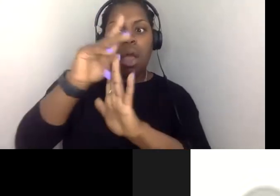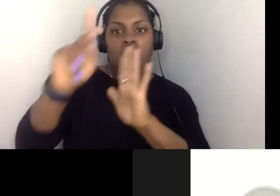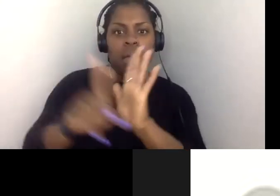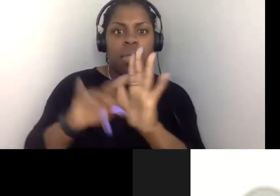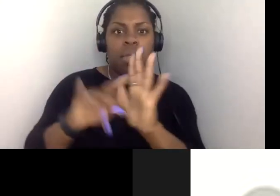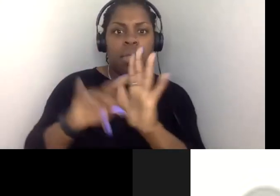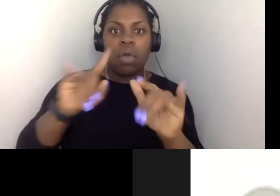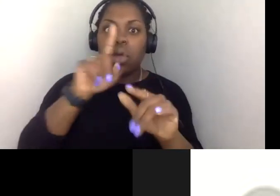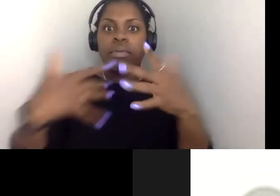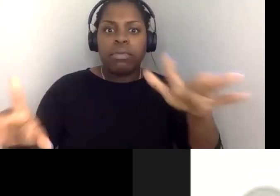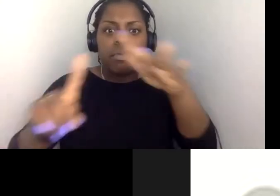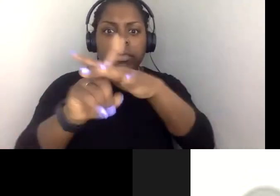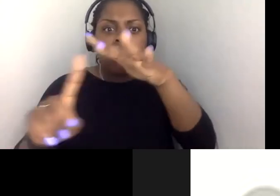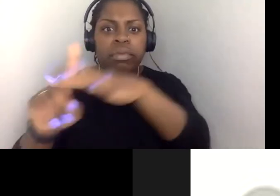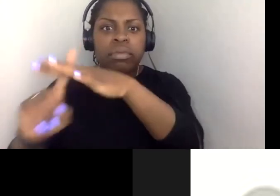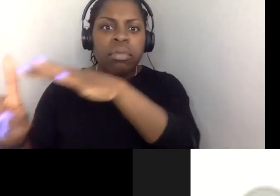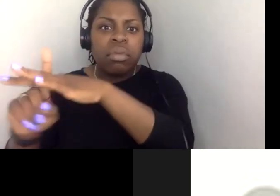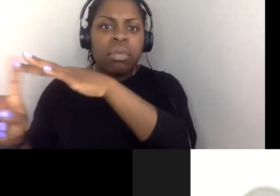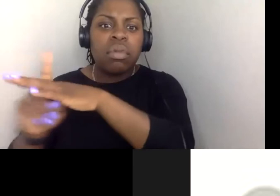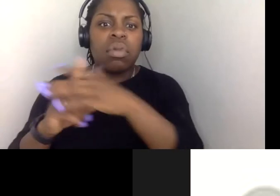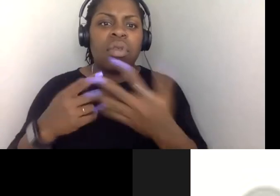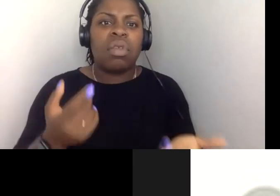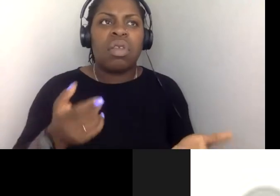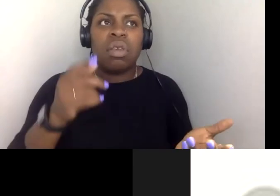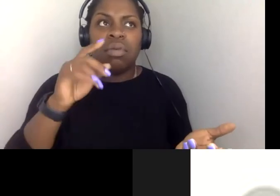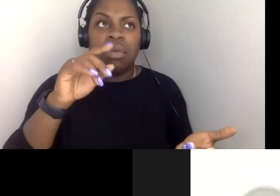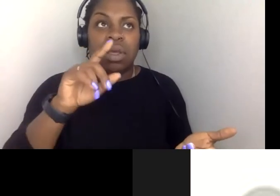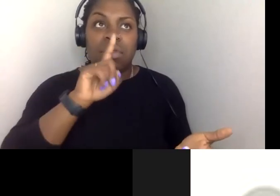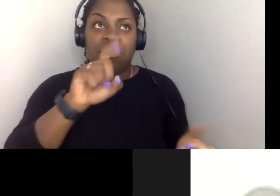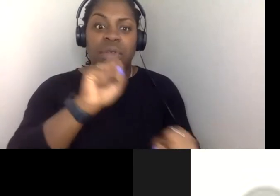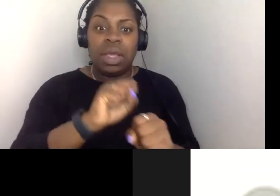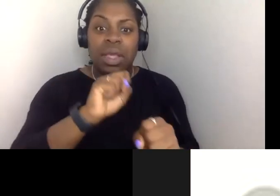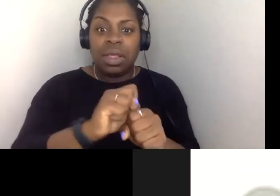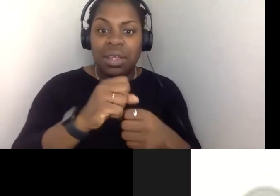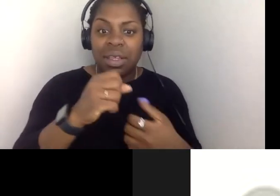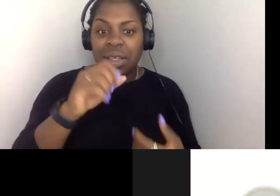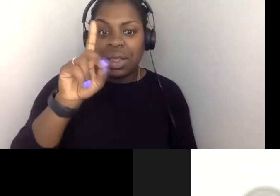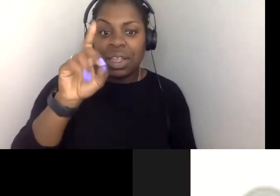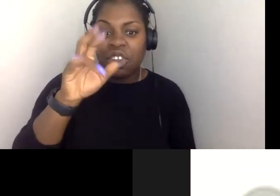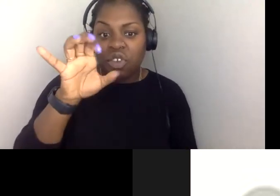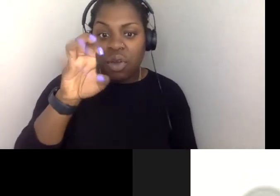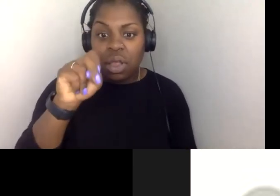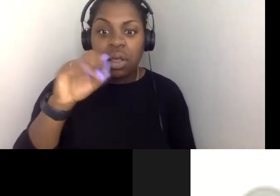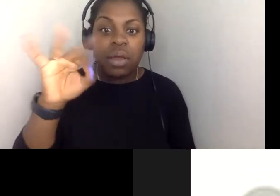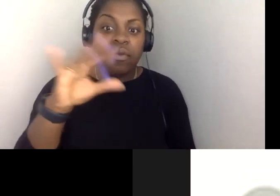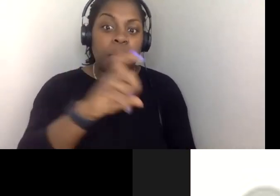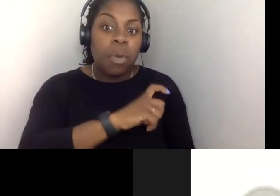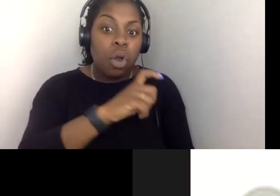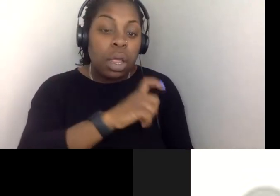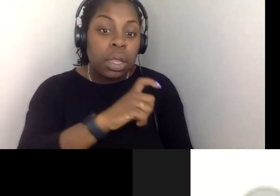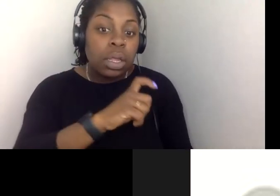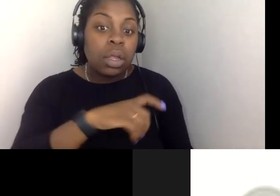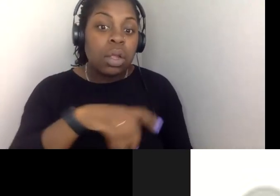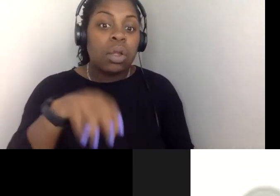las legislaciones que existen para algo como así que se use, si es a la discreción de,